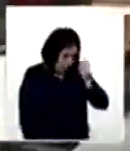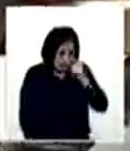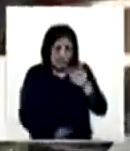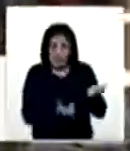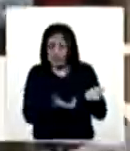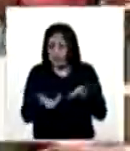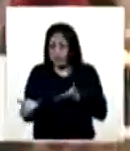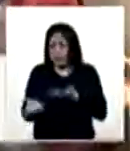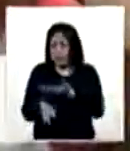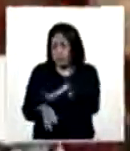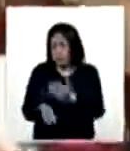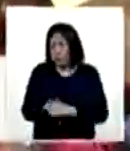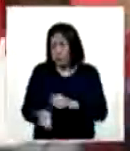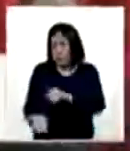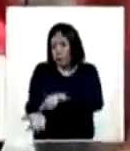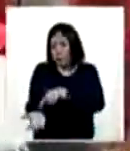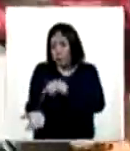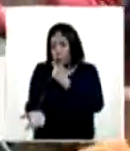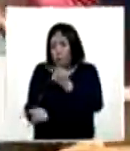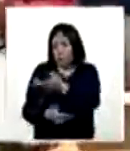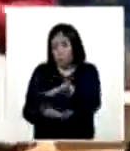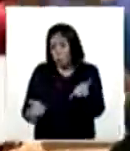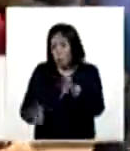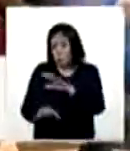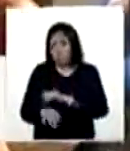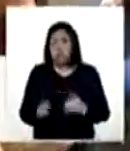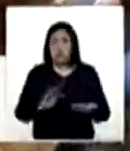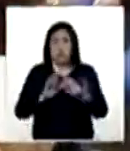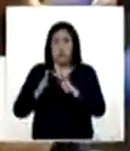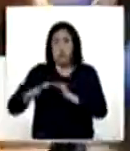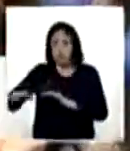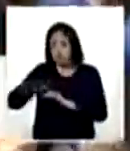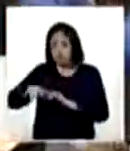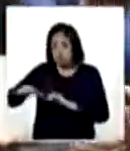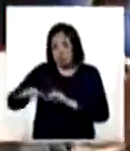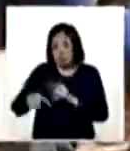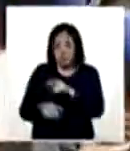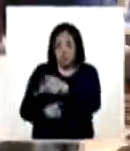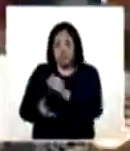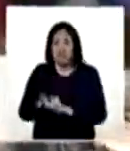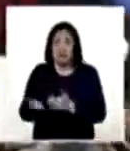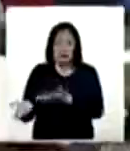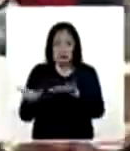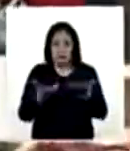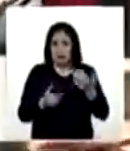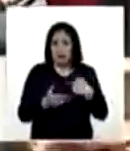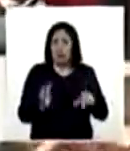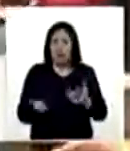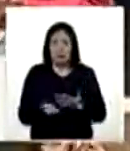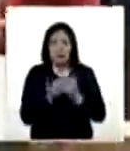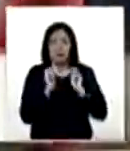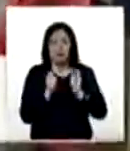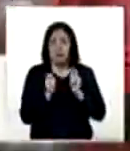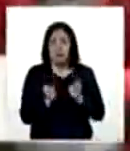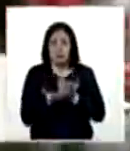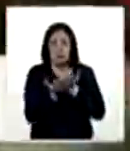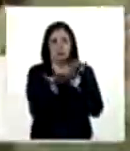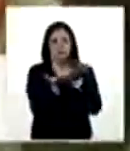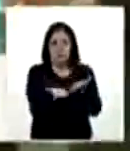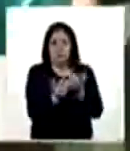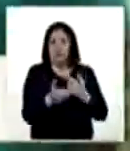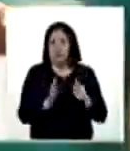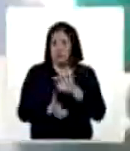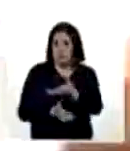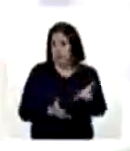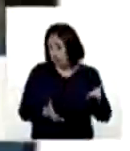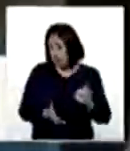las costumbres, digamos, del pueblo de donde son ustedes, y también trayendo algunas ofrendas que eran de particular